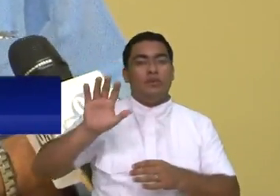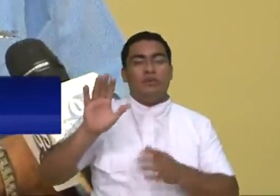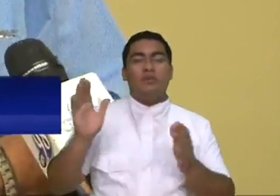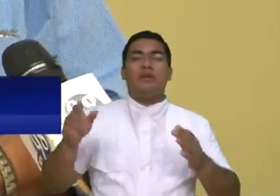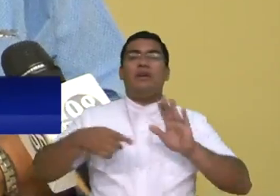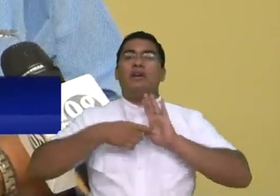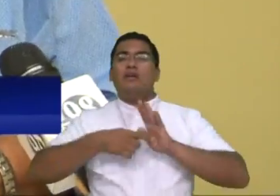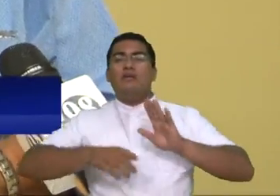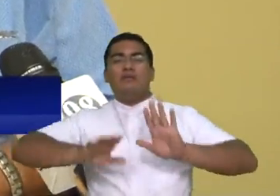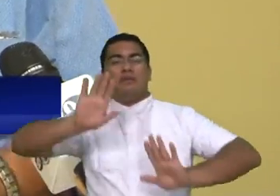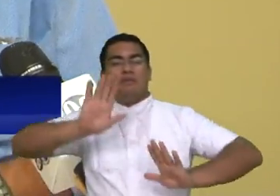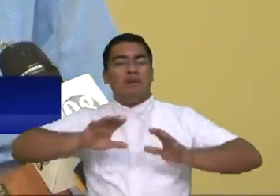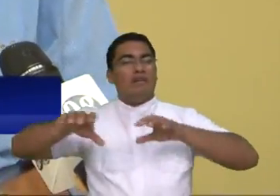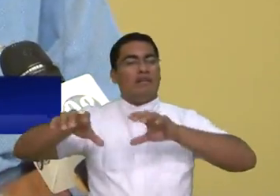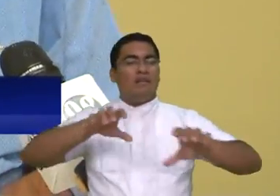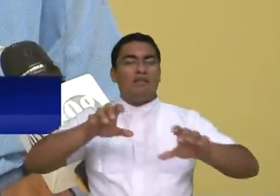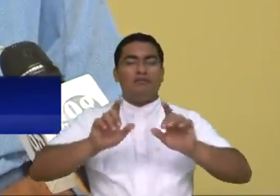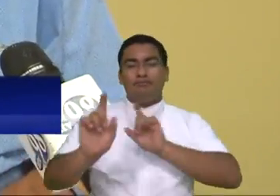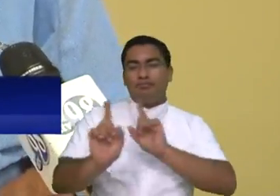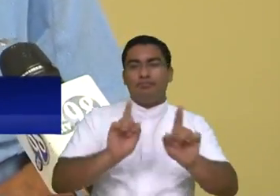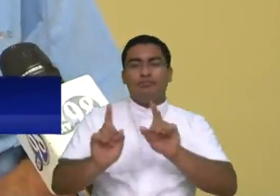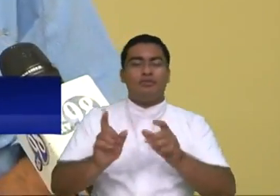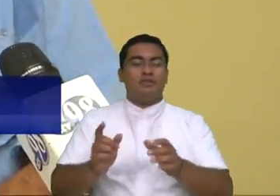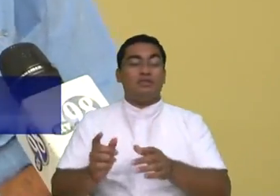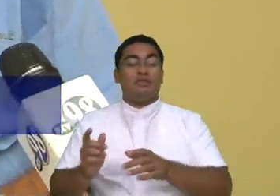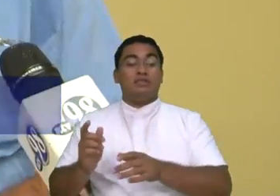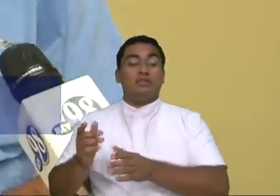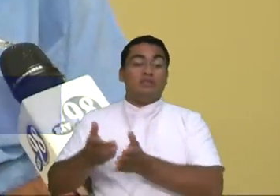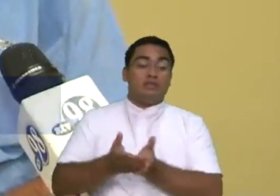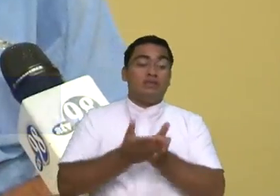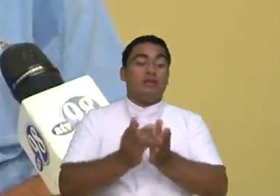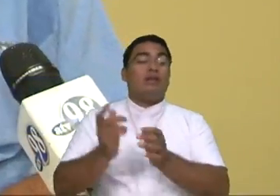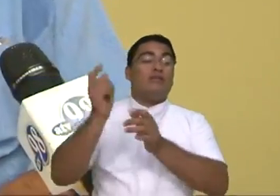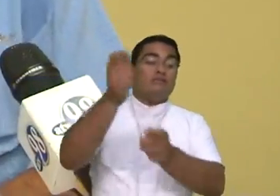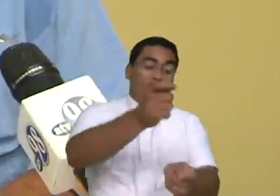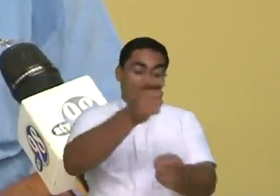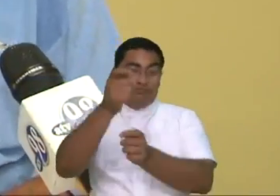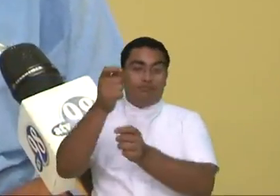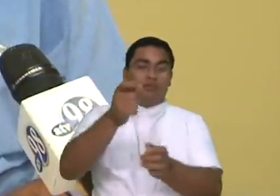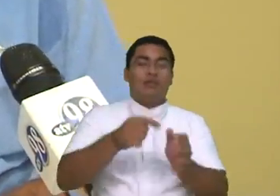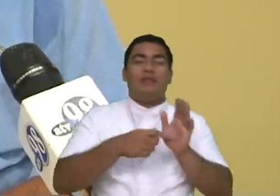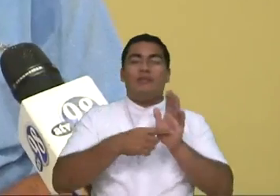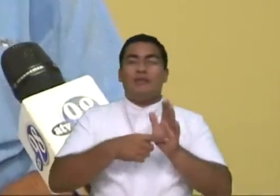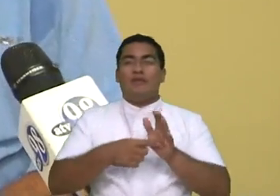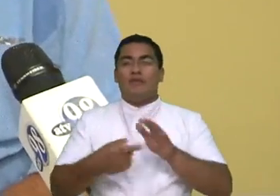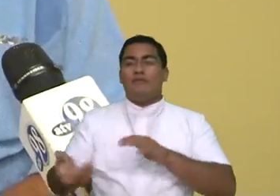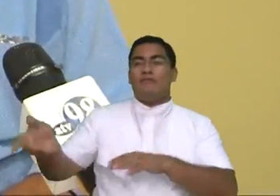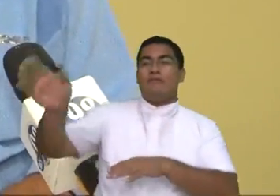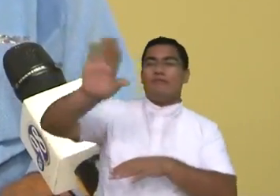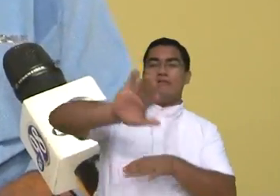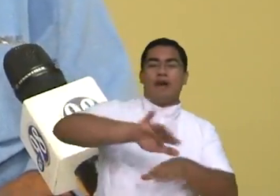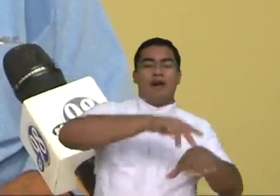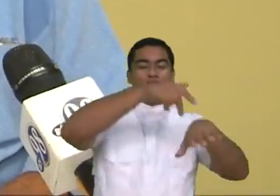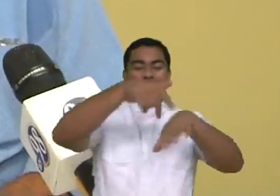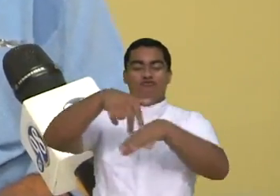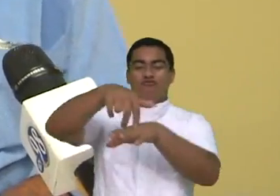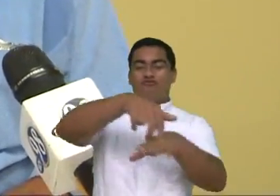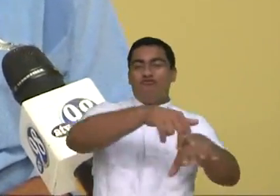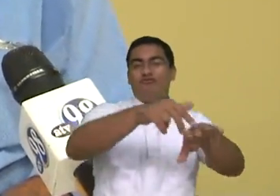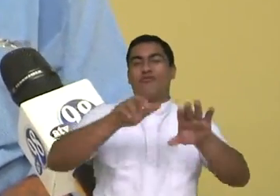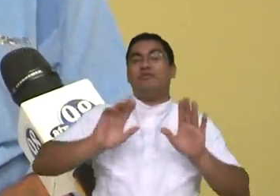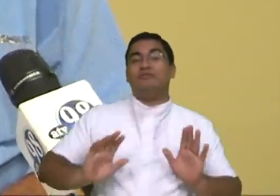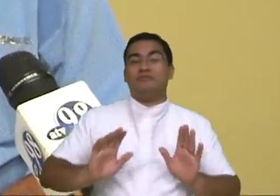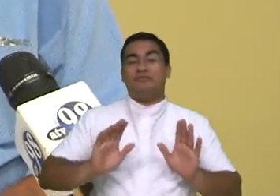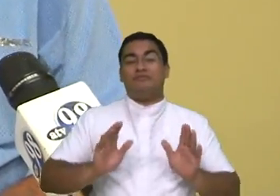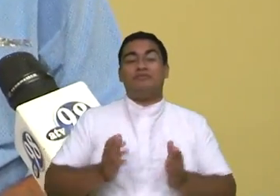pesca deportiva. Viene todo lo que lleva el esquí acuático, el turismo náutico, embarcaciones de